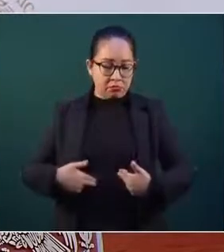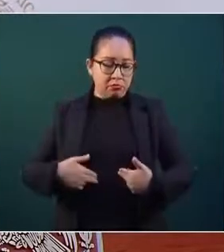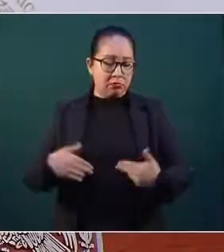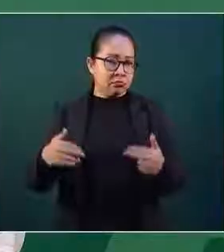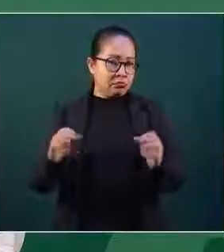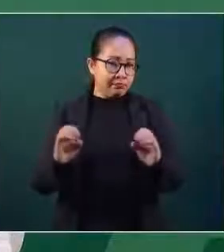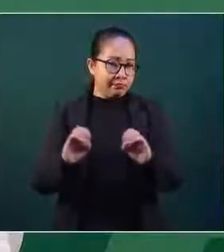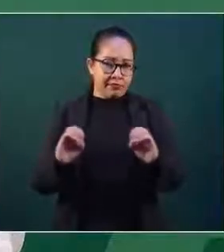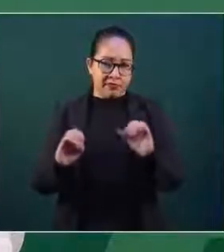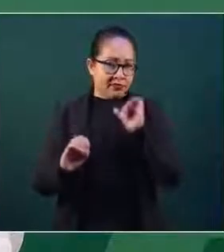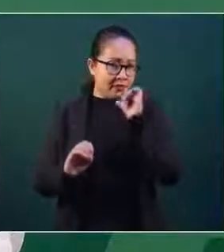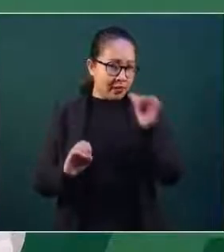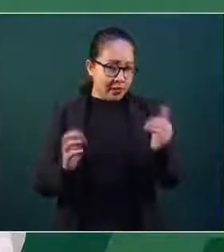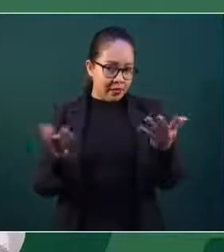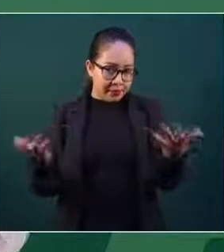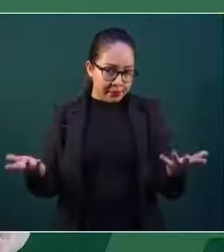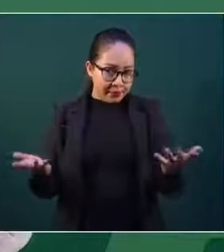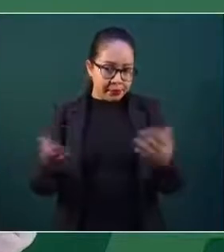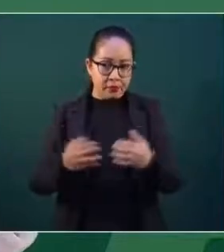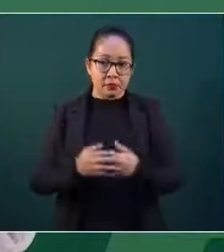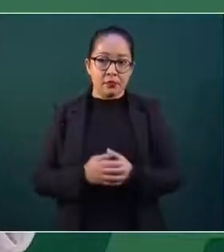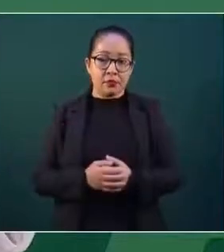En el caso en que han habido,